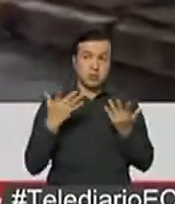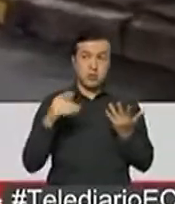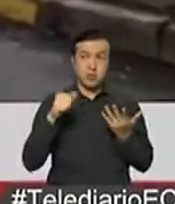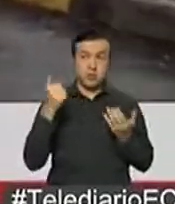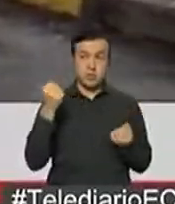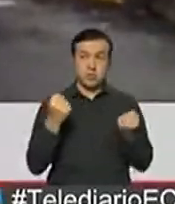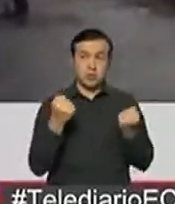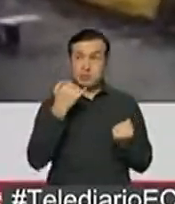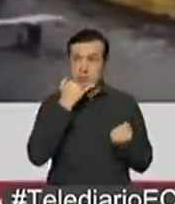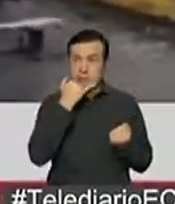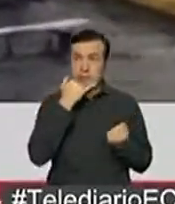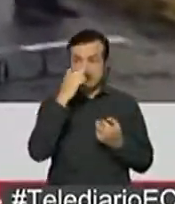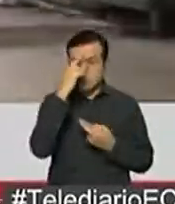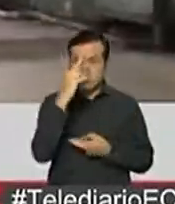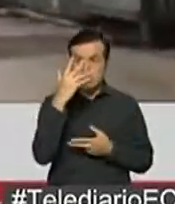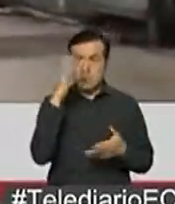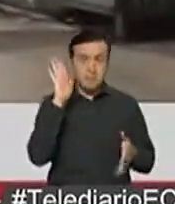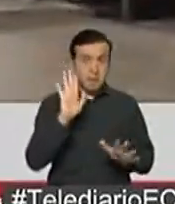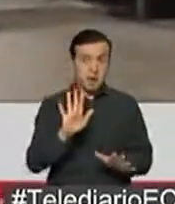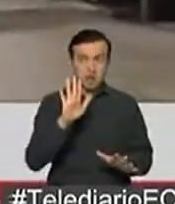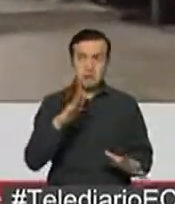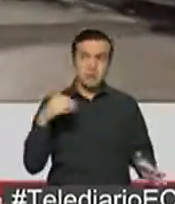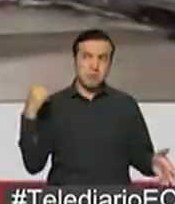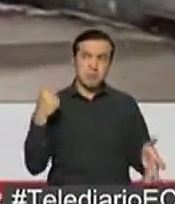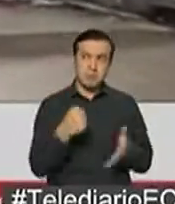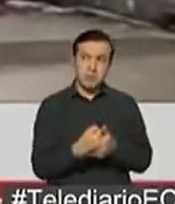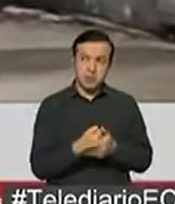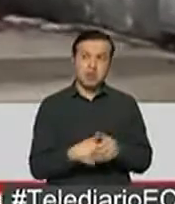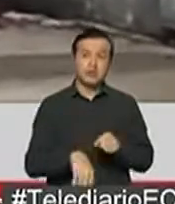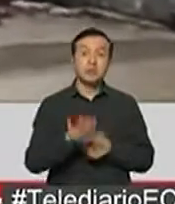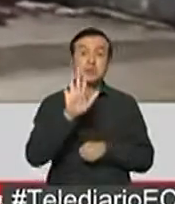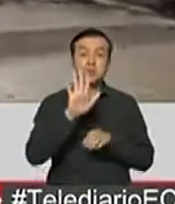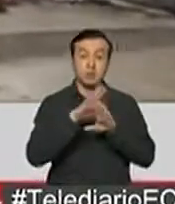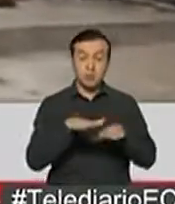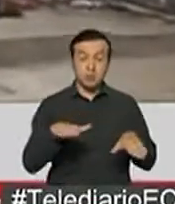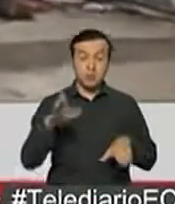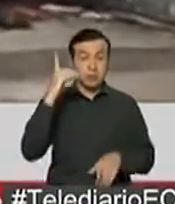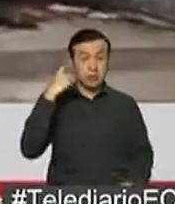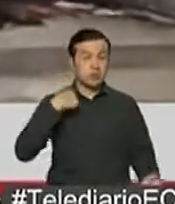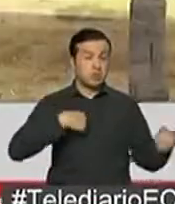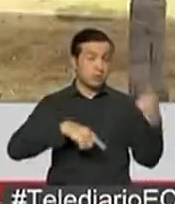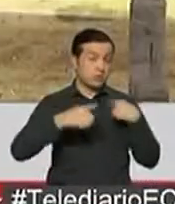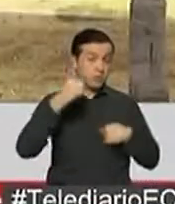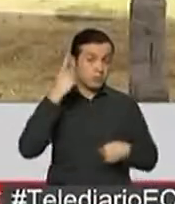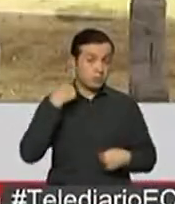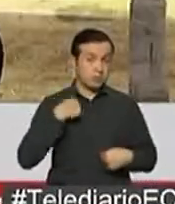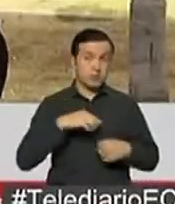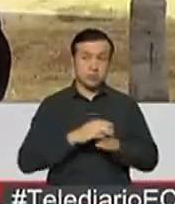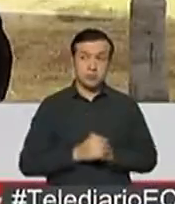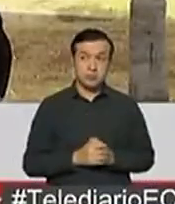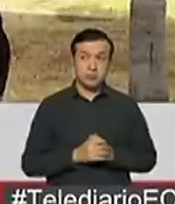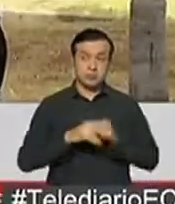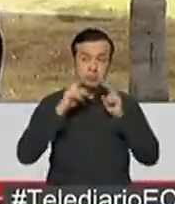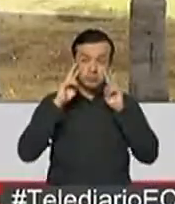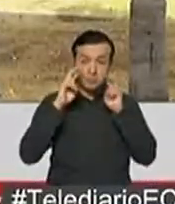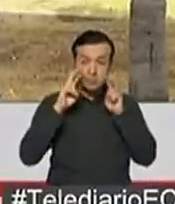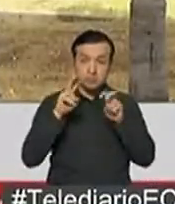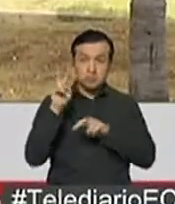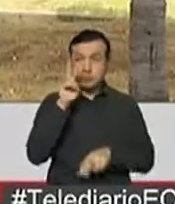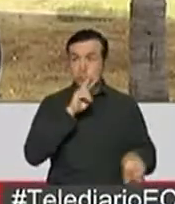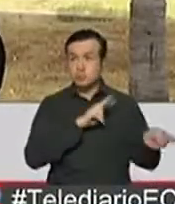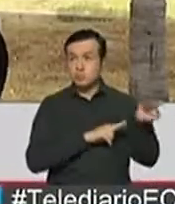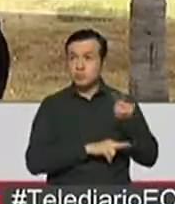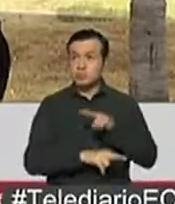vehículo y respetó la señal del pare producto de este incidente cinco estudiantes resultaron heridos habría que en las investigaciones determinar